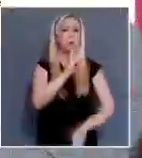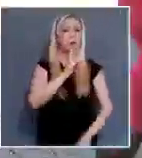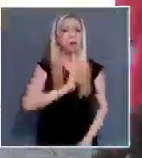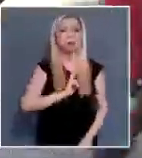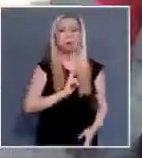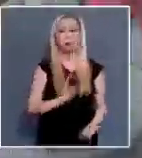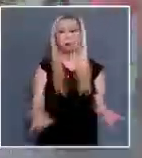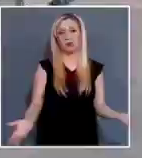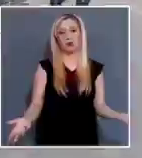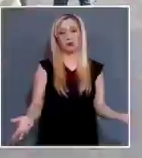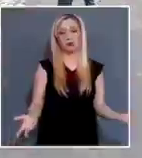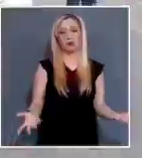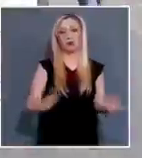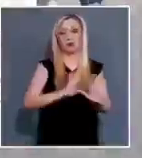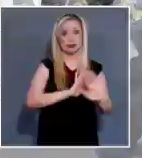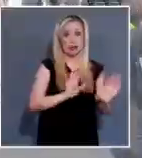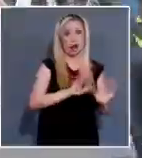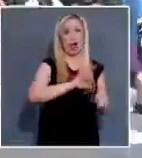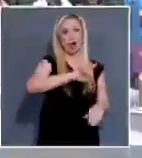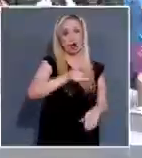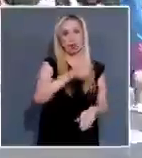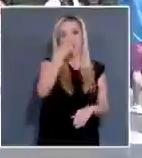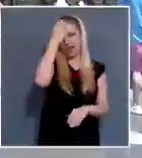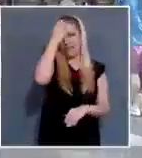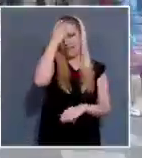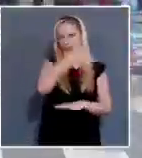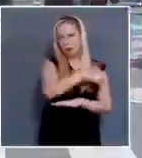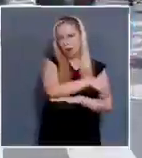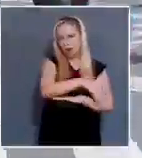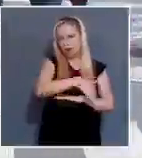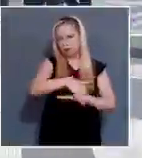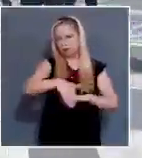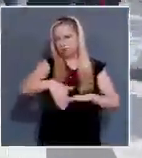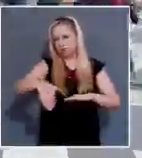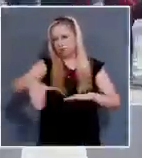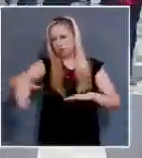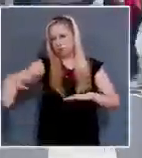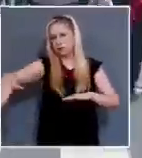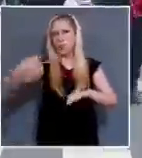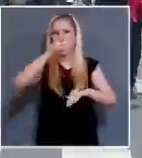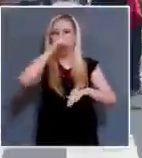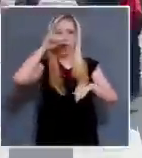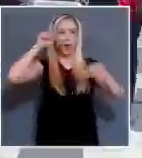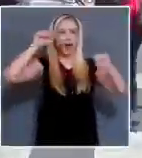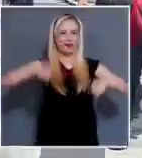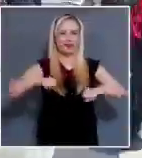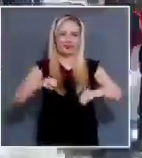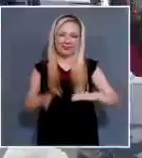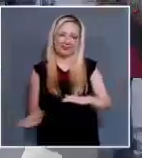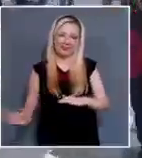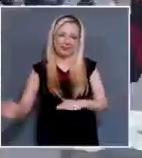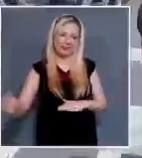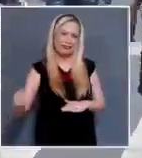por Paseo de la Reforma, Avenida Juárez y la calle de Madero para llegar al Zócalo capitalino.